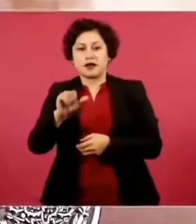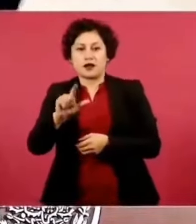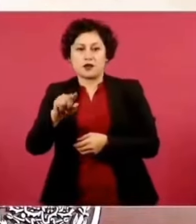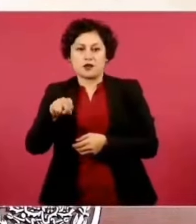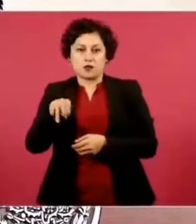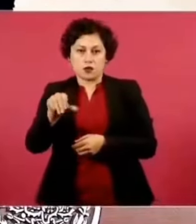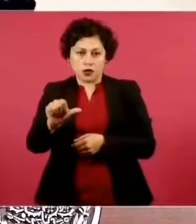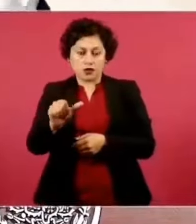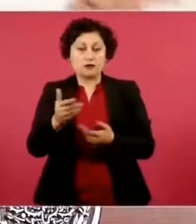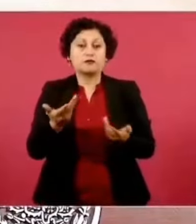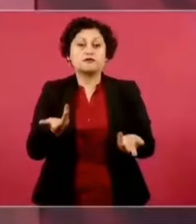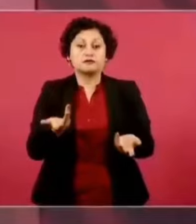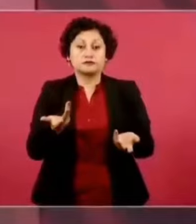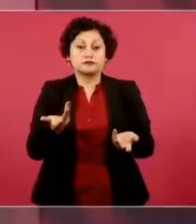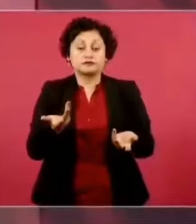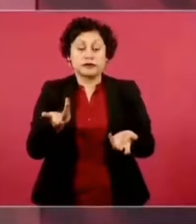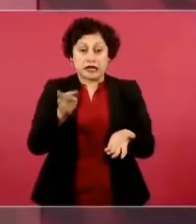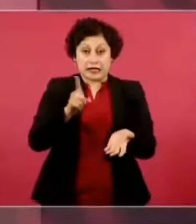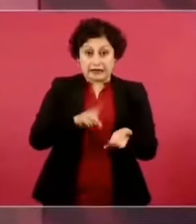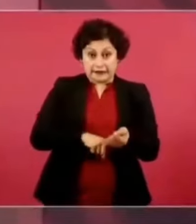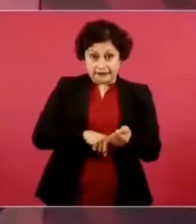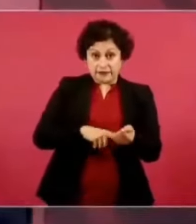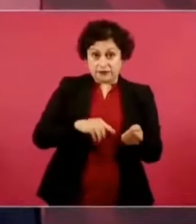formado en el CISEN de Carlos Salinas,